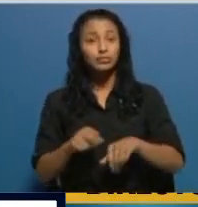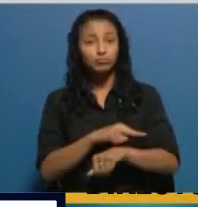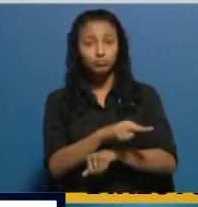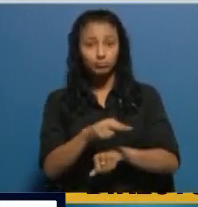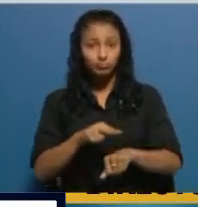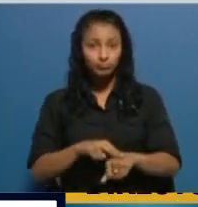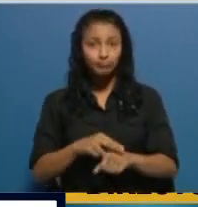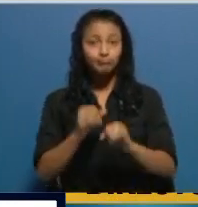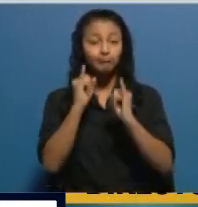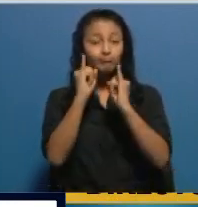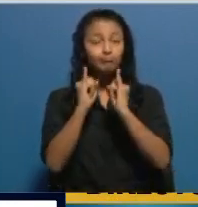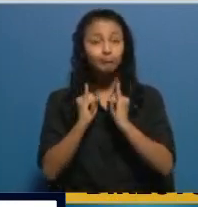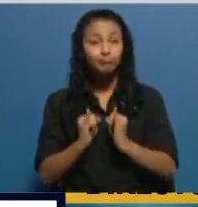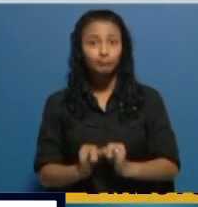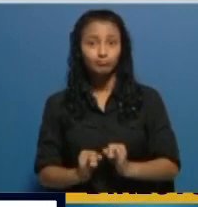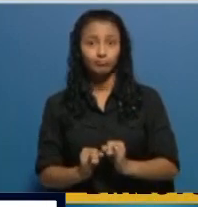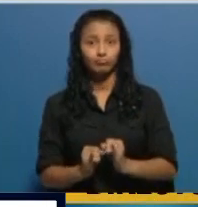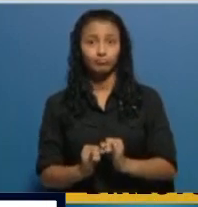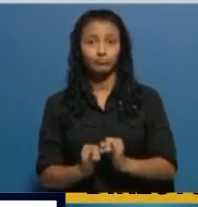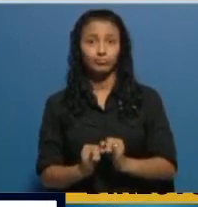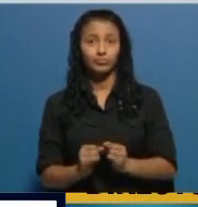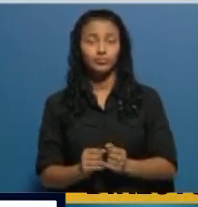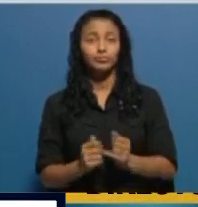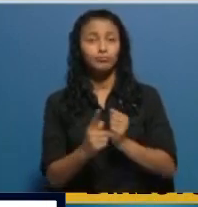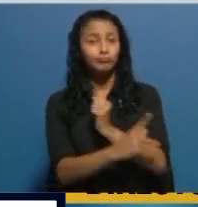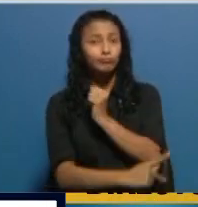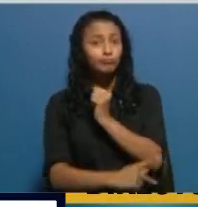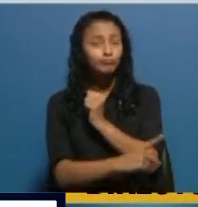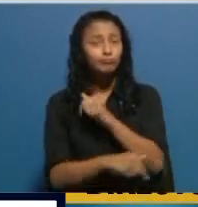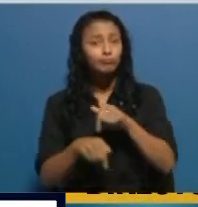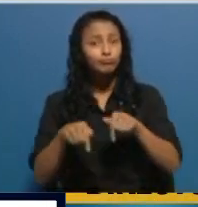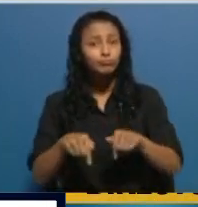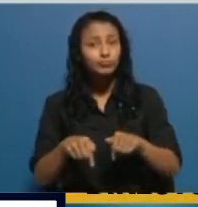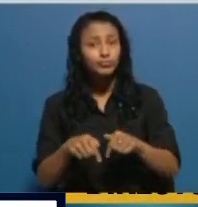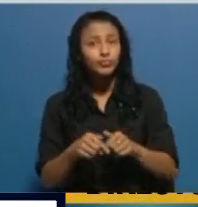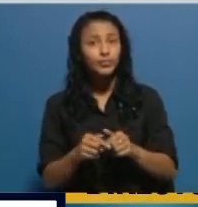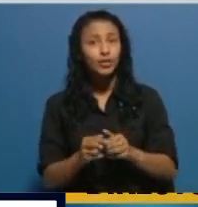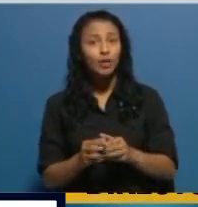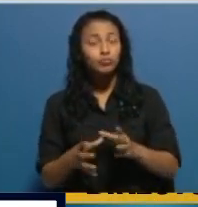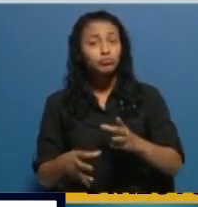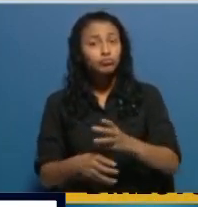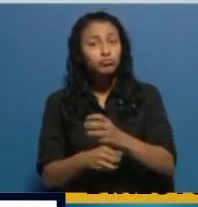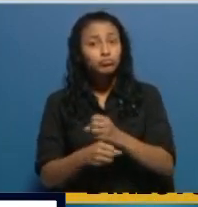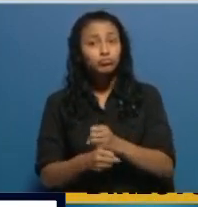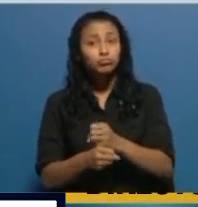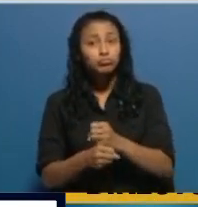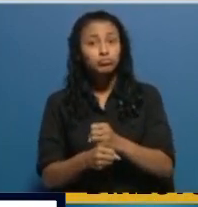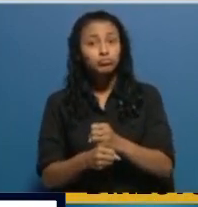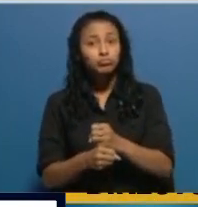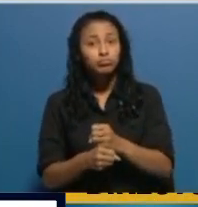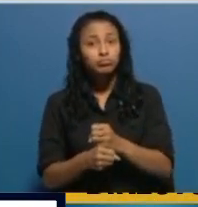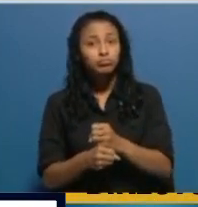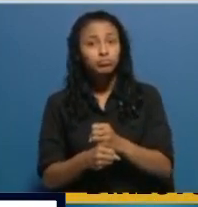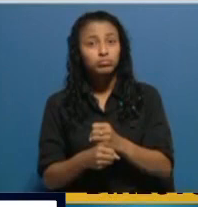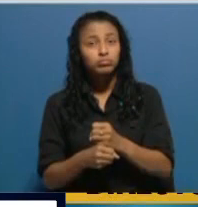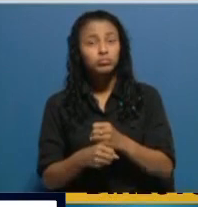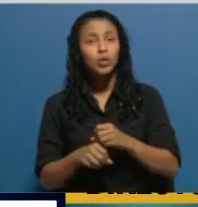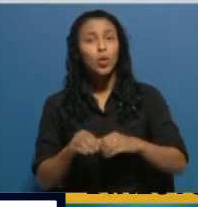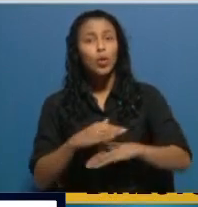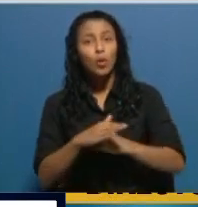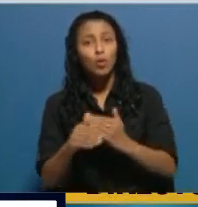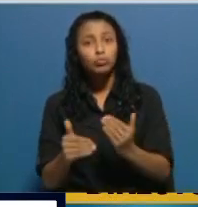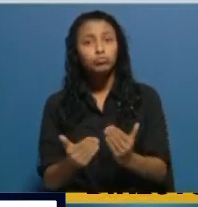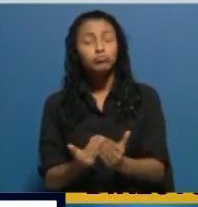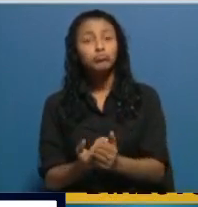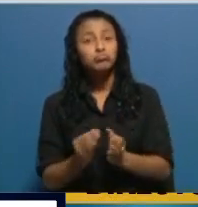la institución del estado donde se ejerce la representación popular directa esa con toda confianza